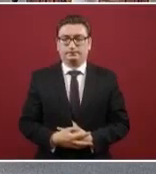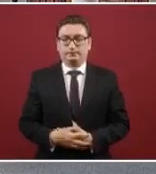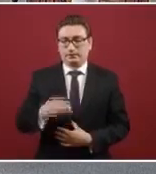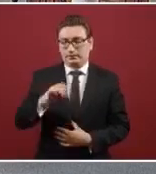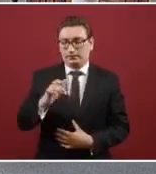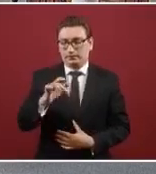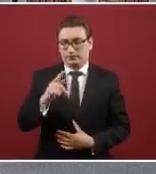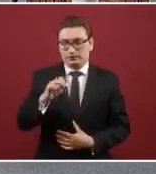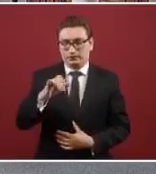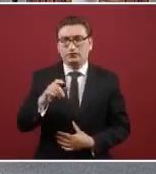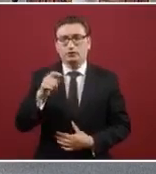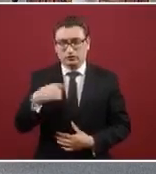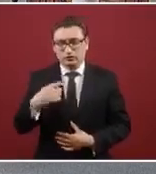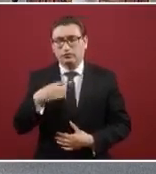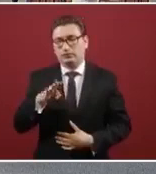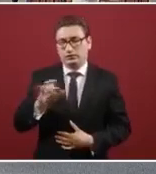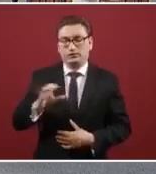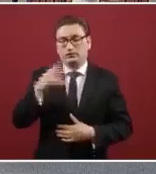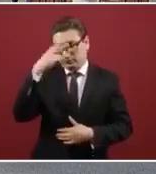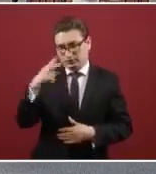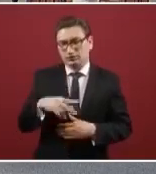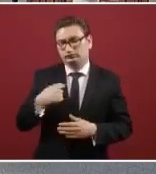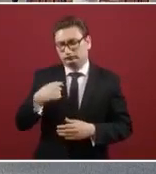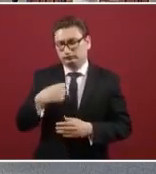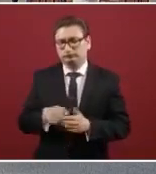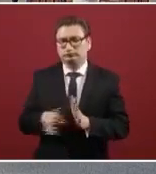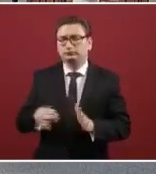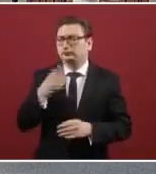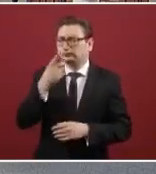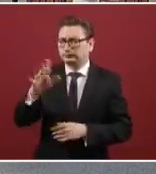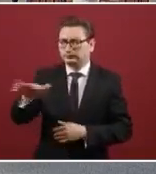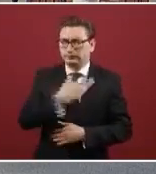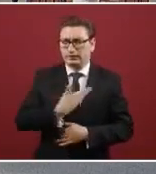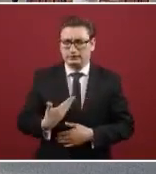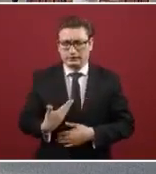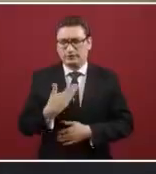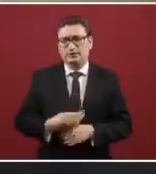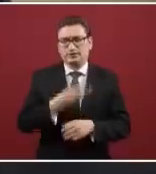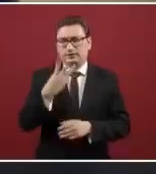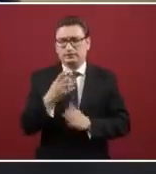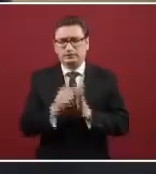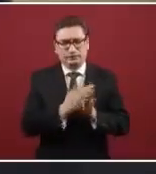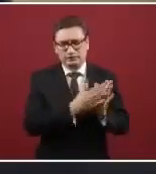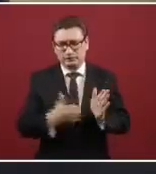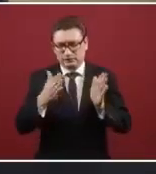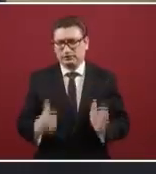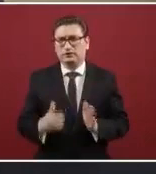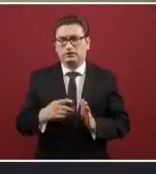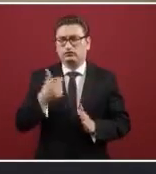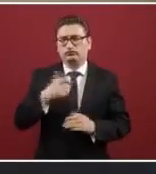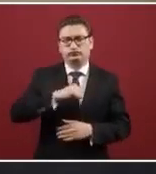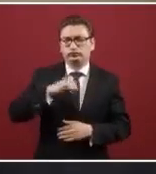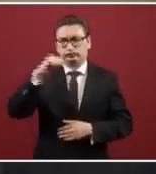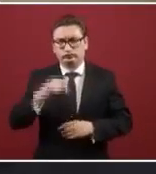Marco Antonio Olvera, corresponsal de Radio Latino California en México. Presidente, el primer trimestre de este año subió la inflación. ¿Cuáles